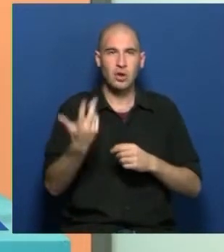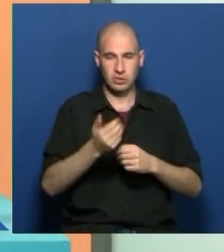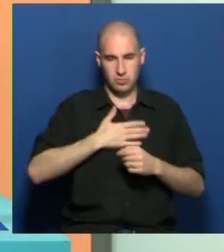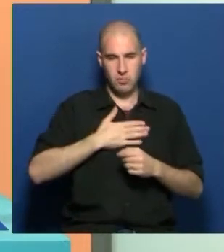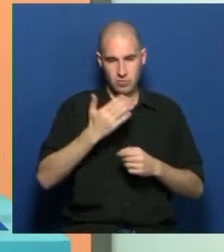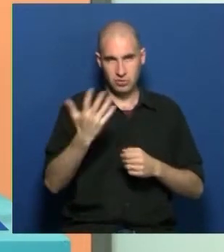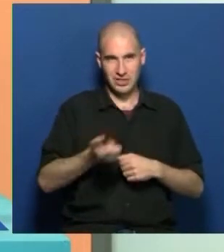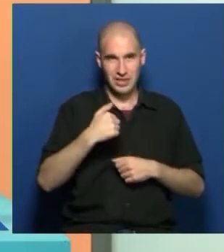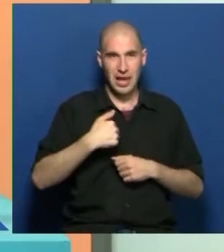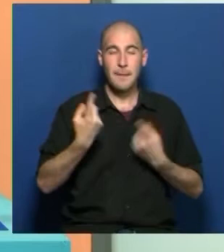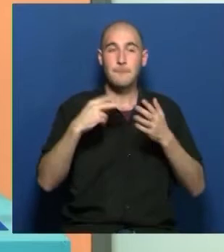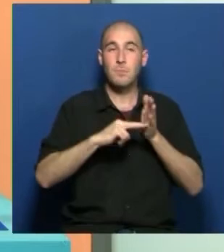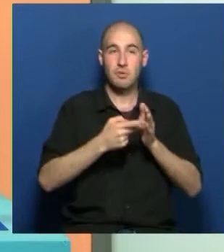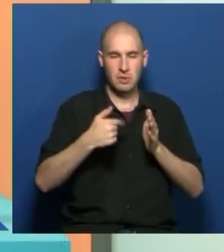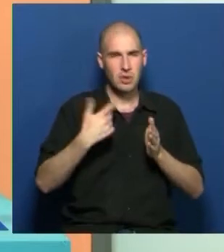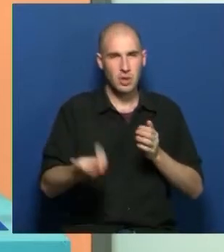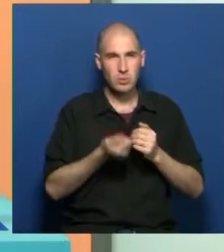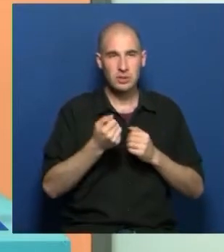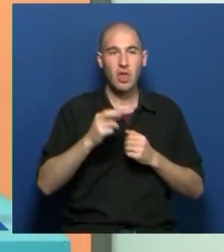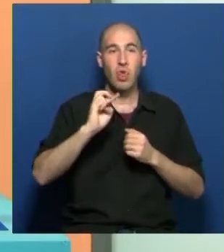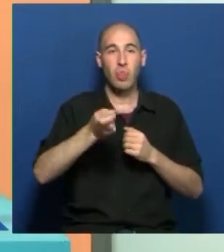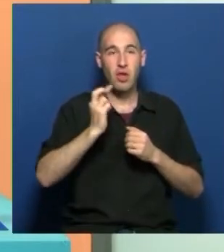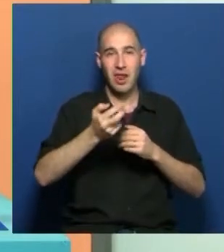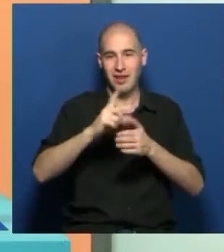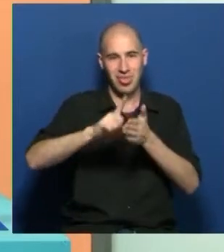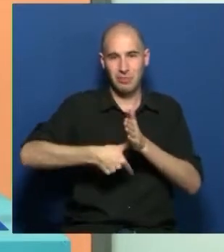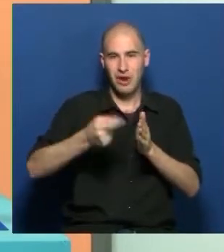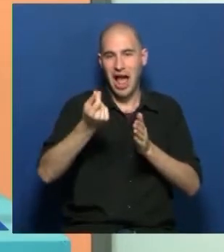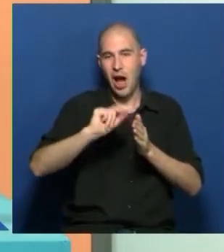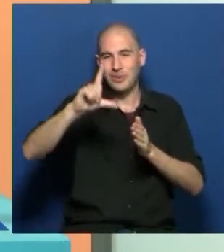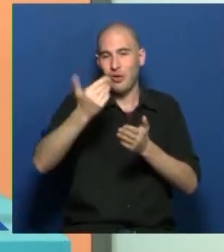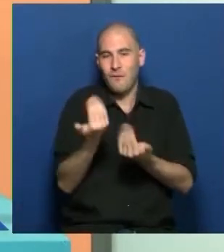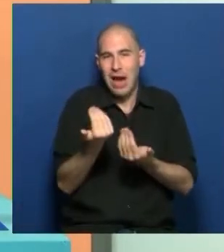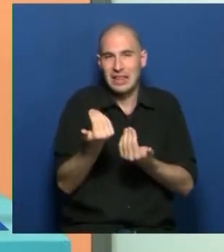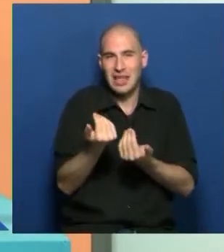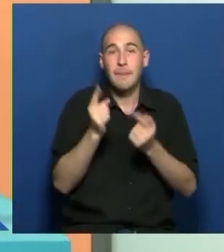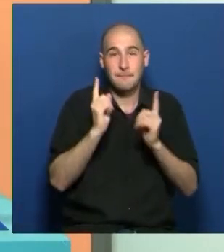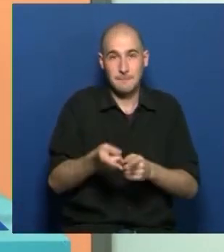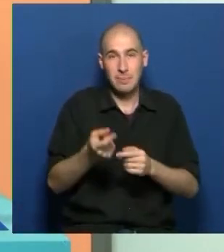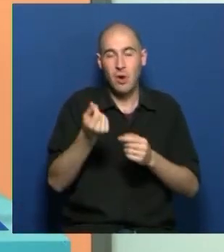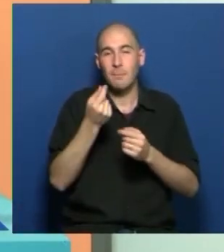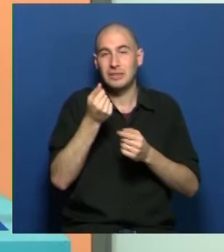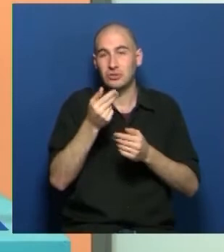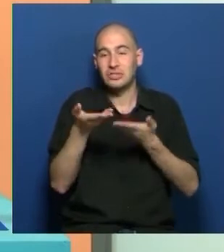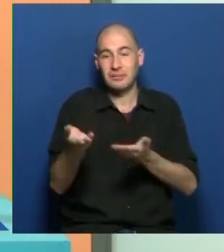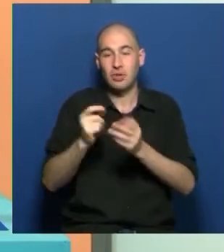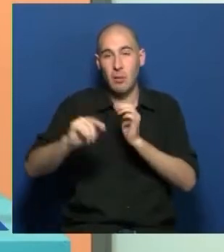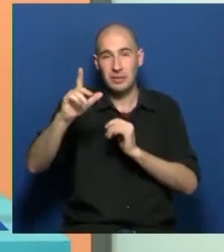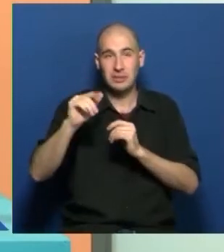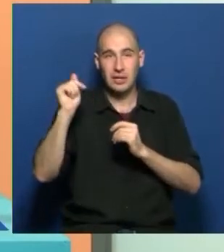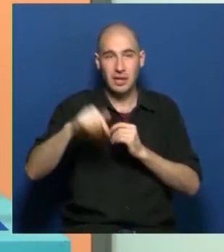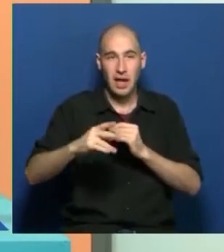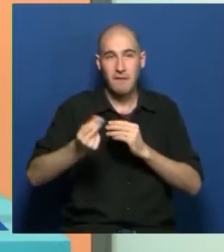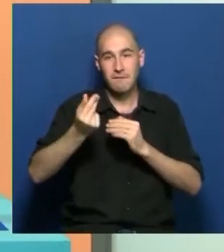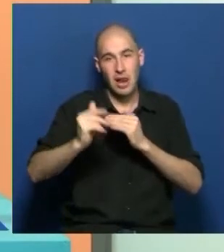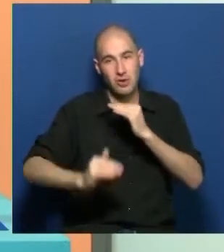nosotros. El problema que yo estoy detectando ahora es que el dólar está atrasado y debería, así como se ajustaron las tarifas en su momento para llevarlas a un